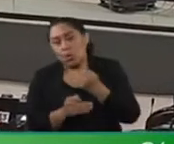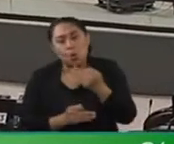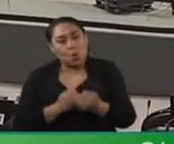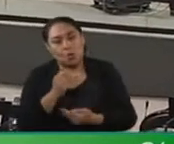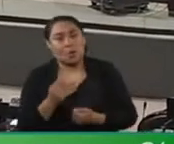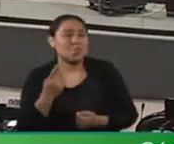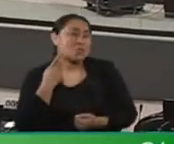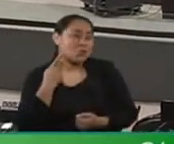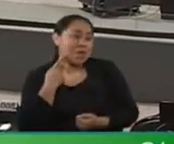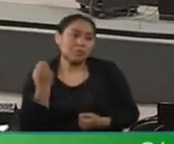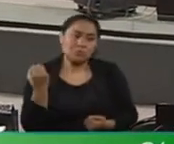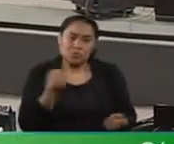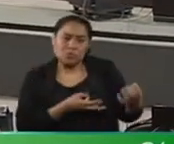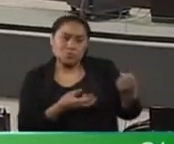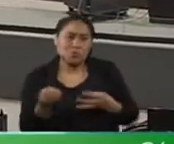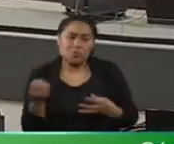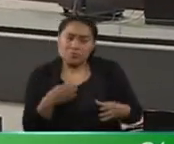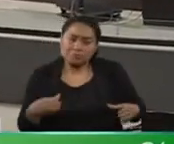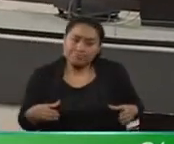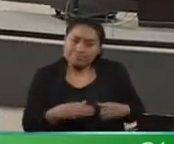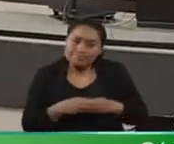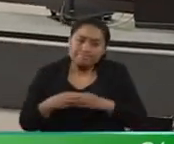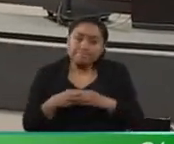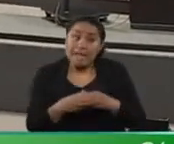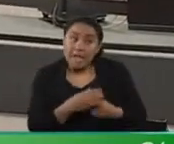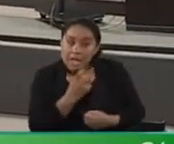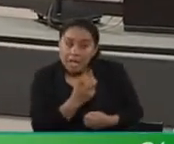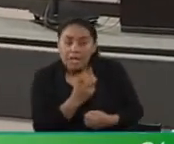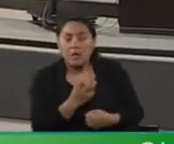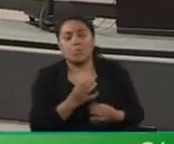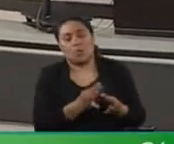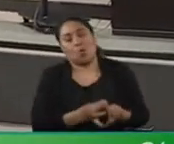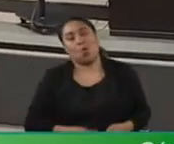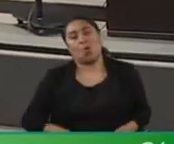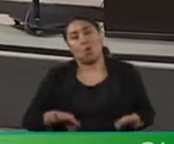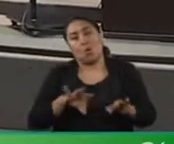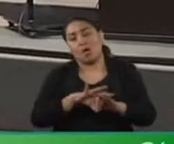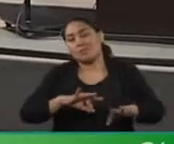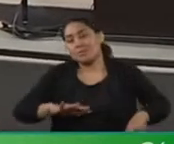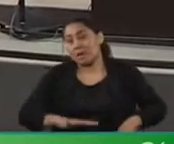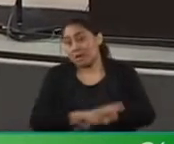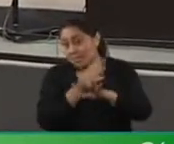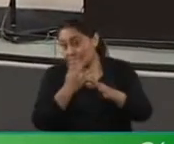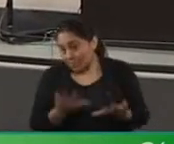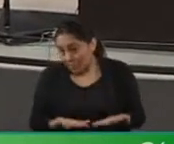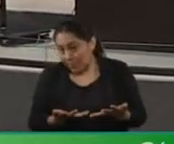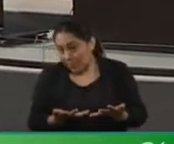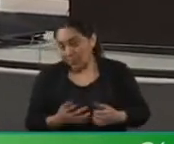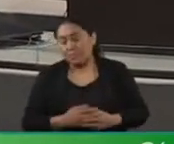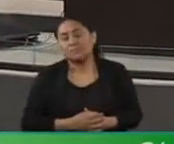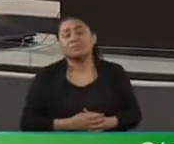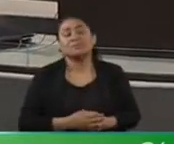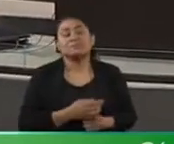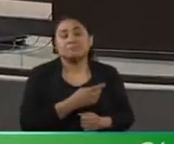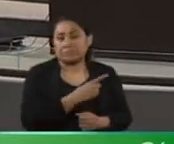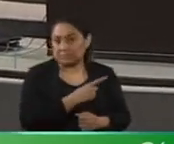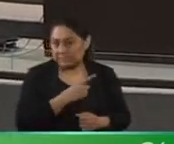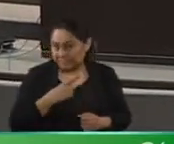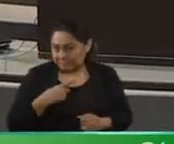fuerzas políticas dio ese paso trascendental debemos de